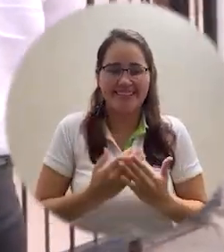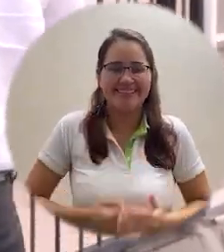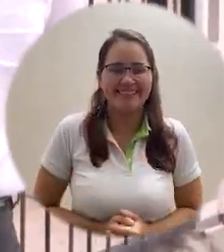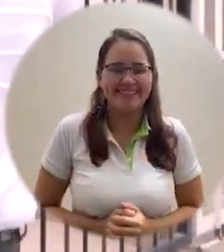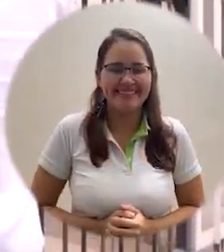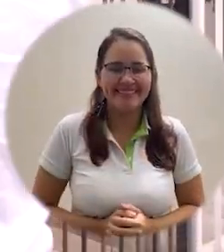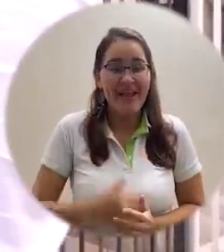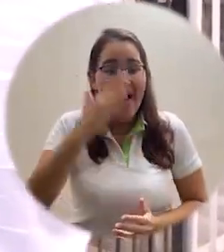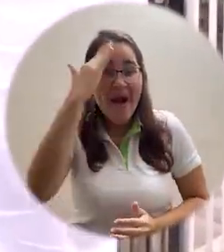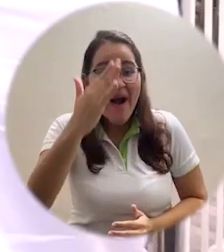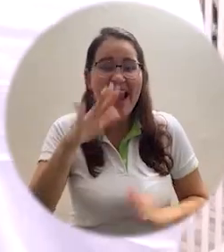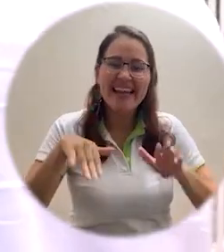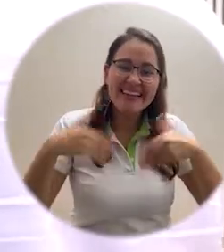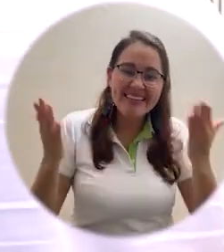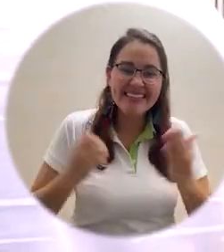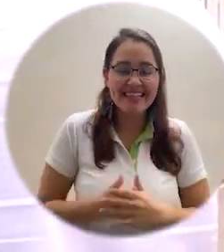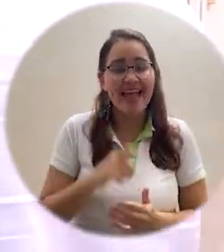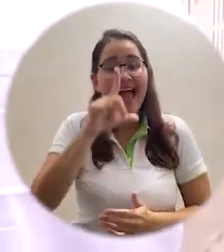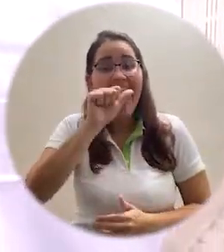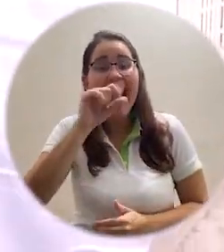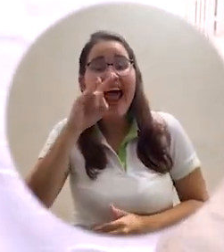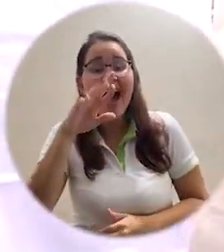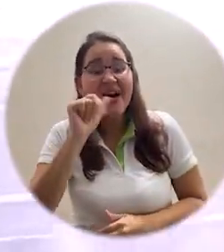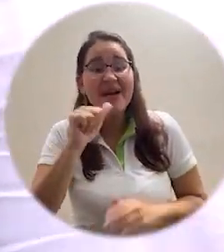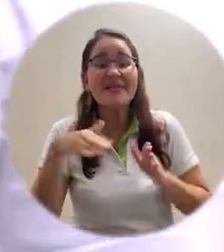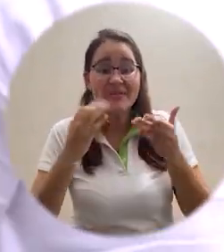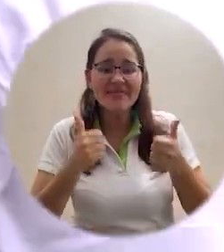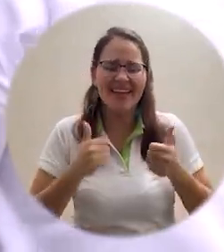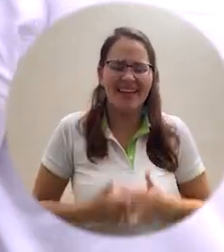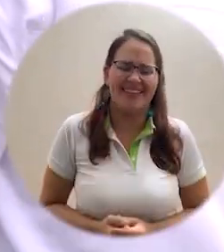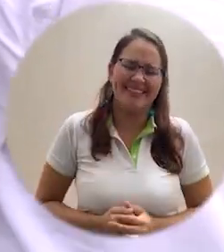estudiantes. Y la verdad, le agradezco mucho.